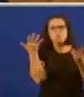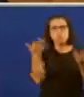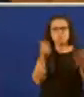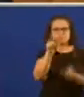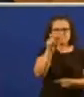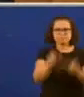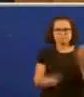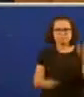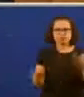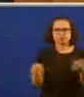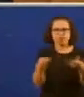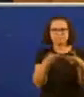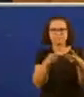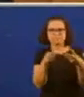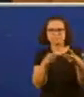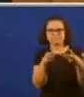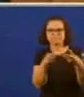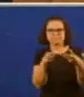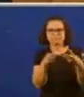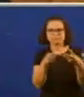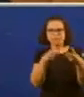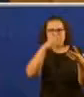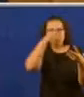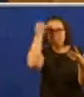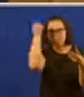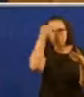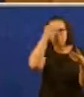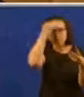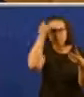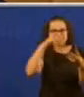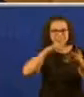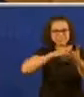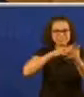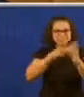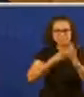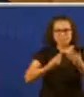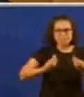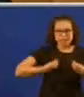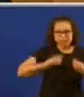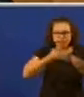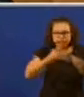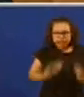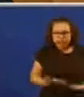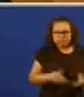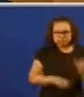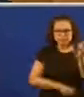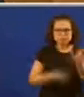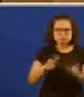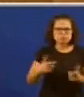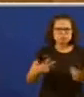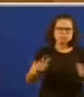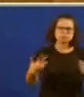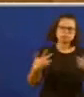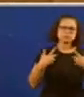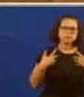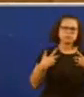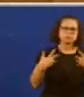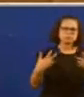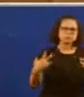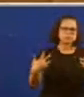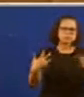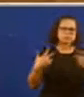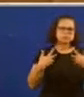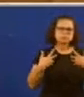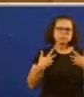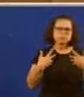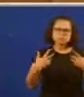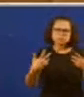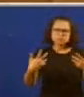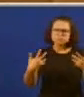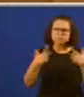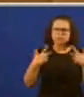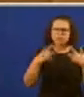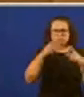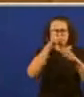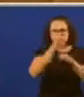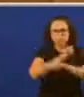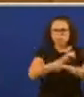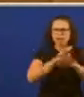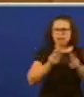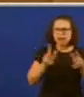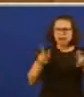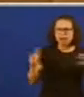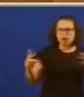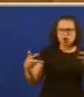persoas. E as persoas neste sistema sanitario están sufrindo, están sufrindo dunha maneira moi clara, os